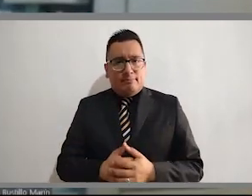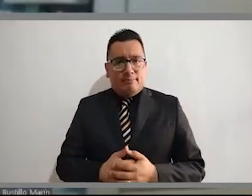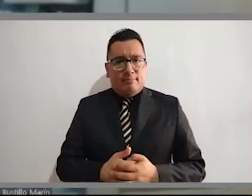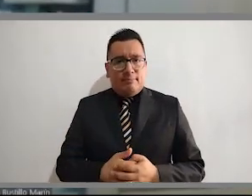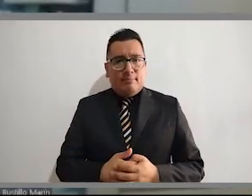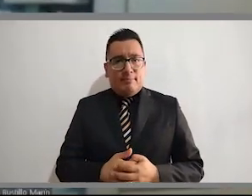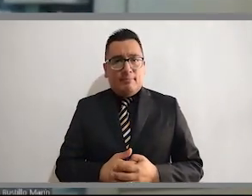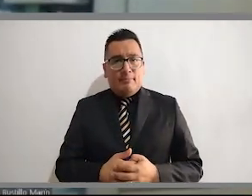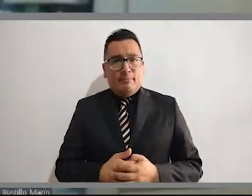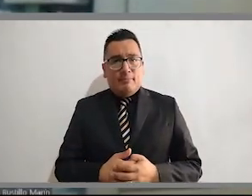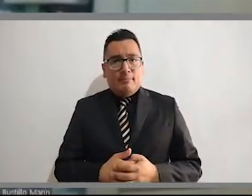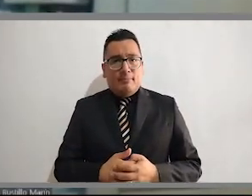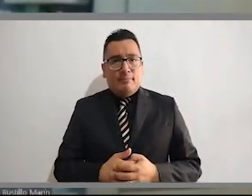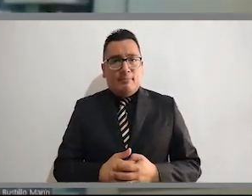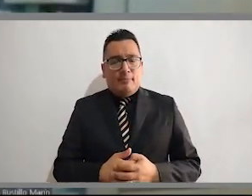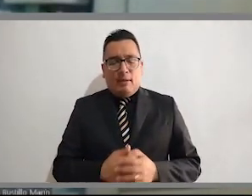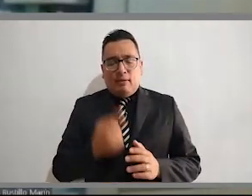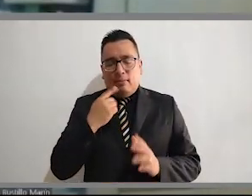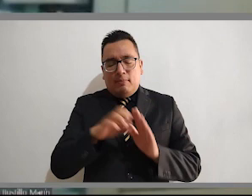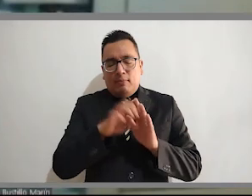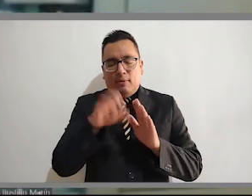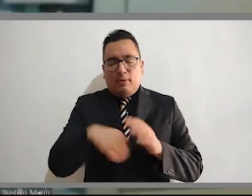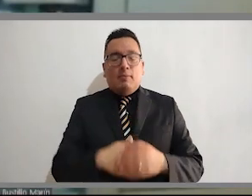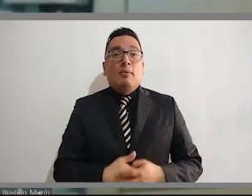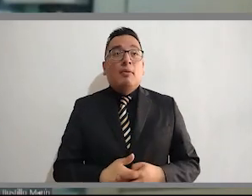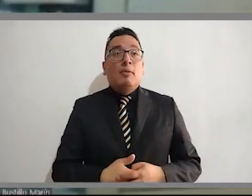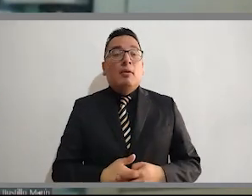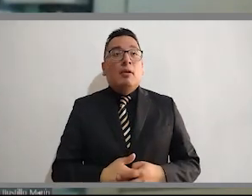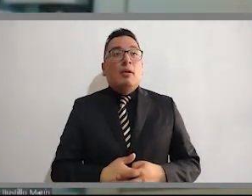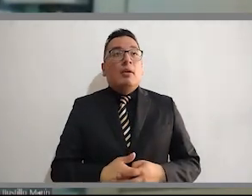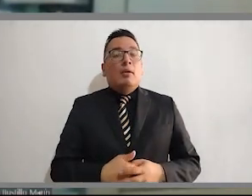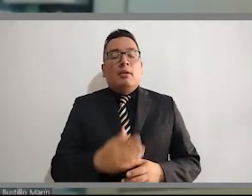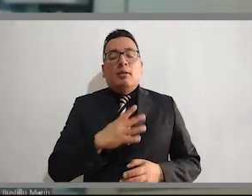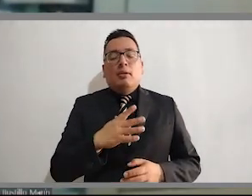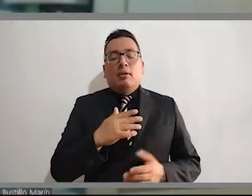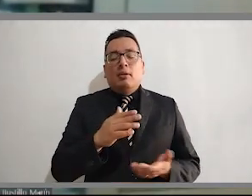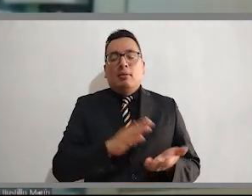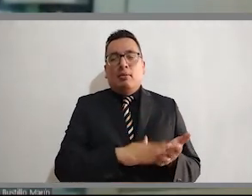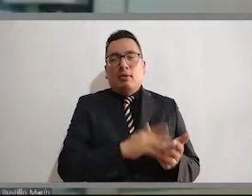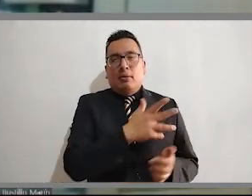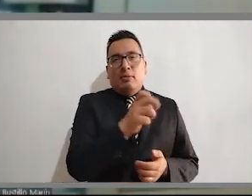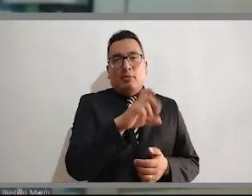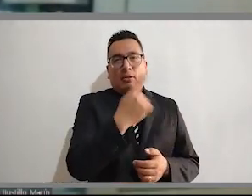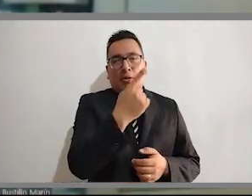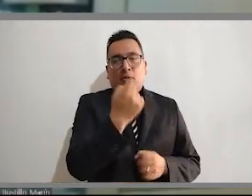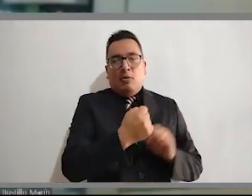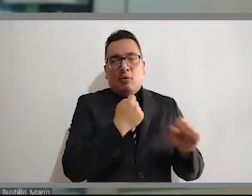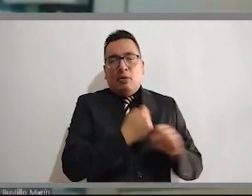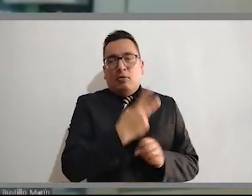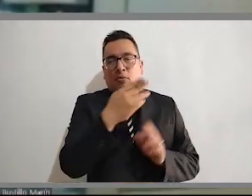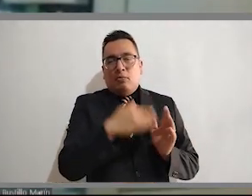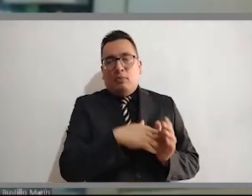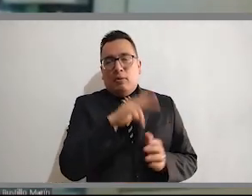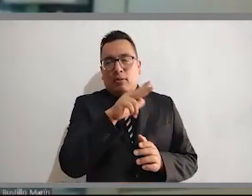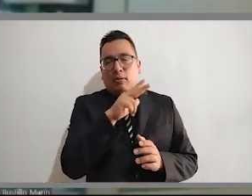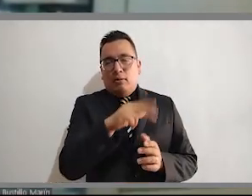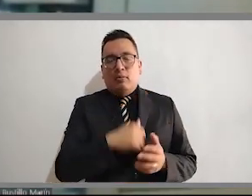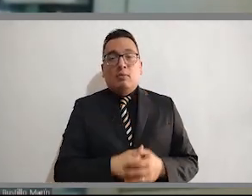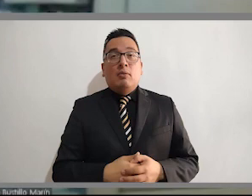en el mismo órgano público. Por ejemplo, en el caso del 531 de 2018, donde surgió el modo honesto de